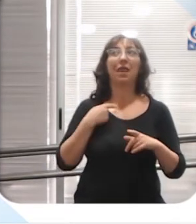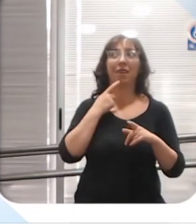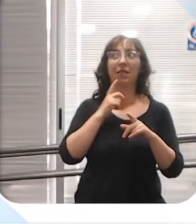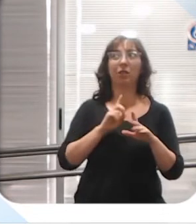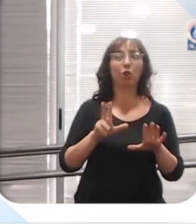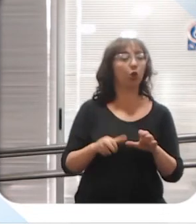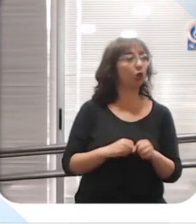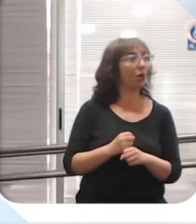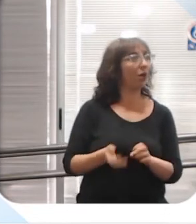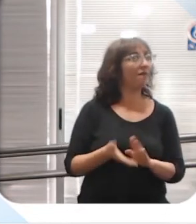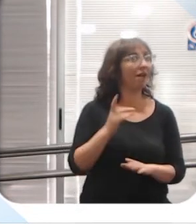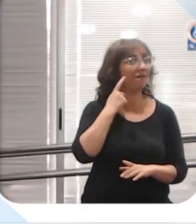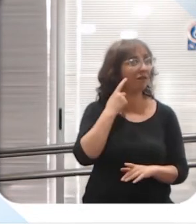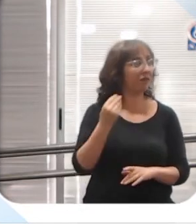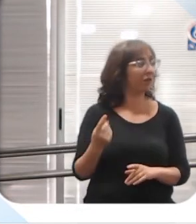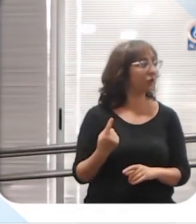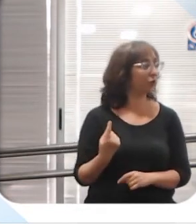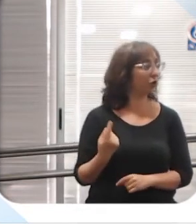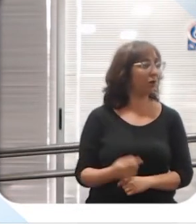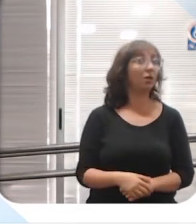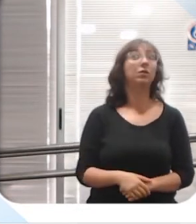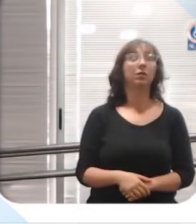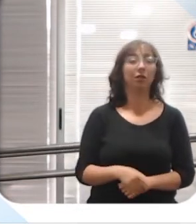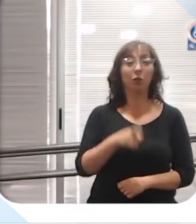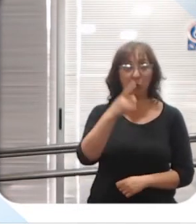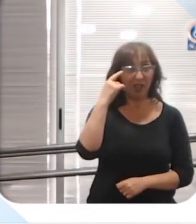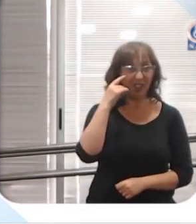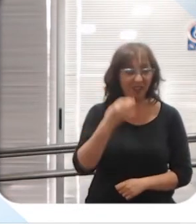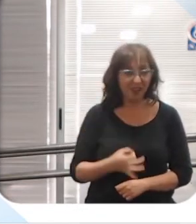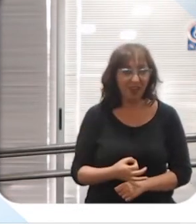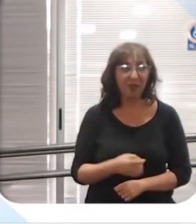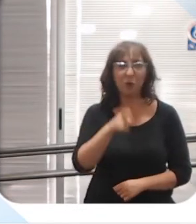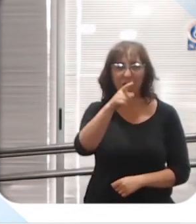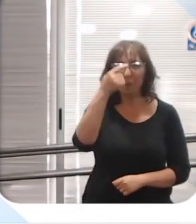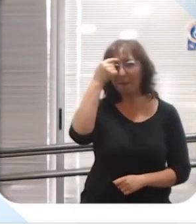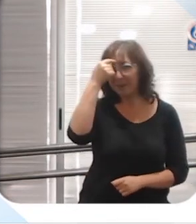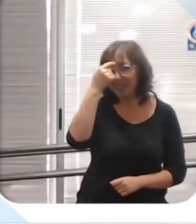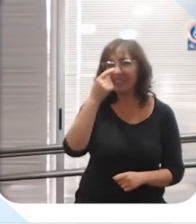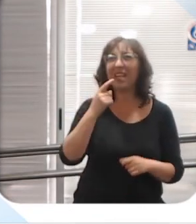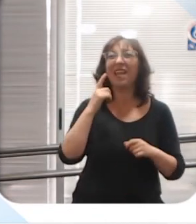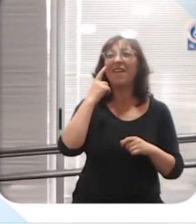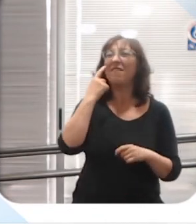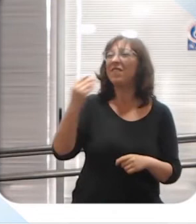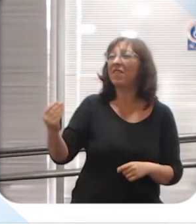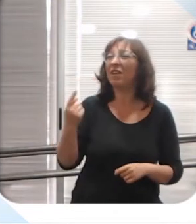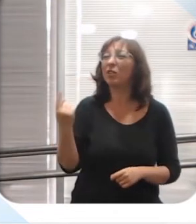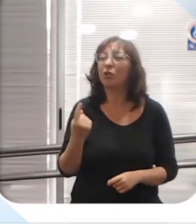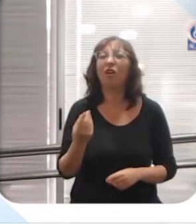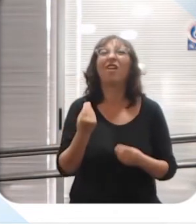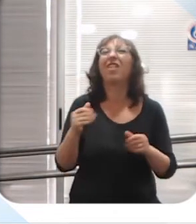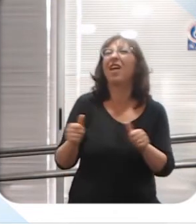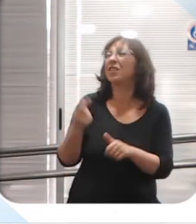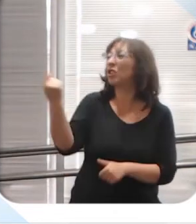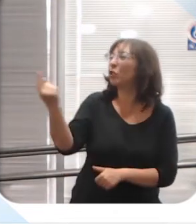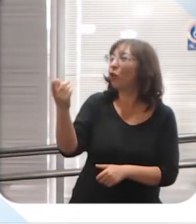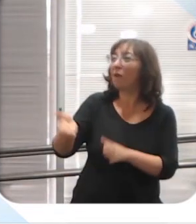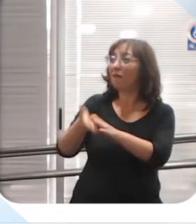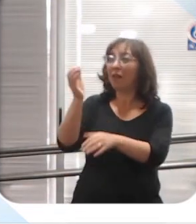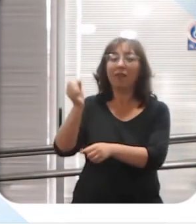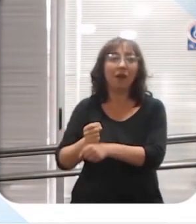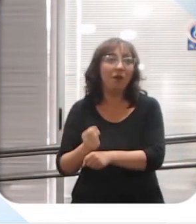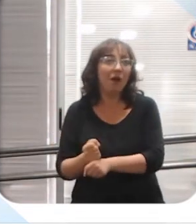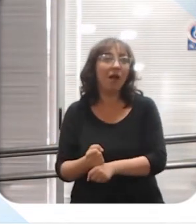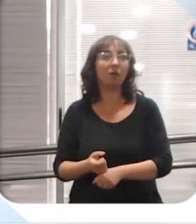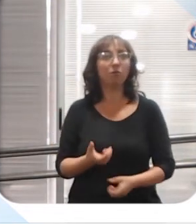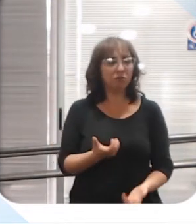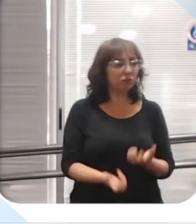18 años se va a ir a vivir solo. Ajá, ¿y usted le cree? ¿Usted piensa que puede vivir solo? ¿Qué va a hacer solo? ¿Va a trabajar? ¿Va a